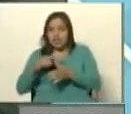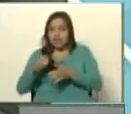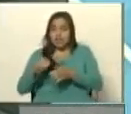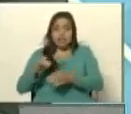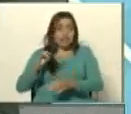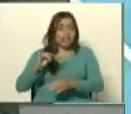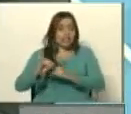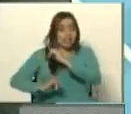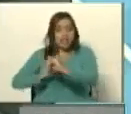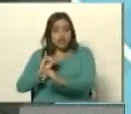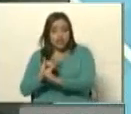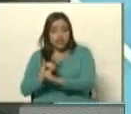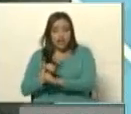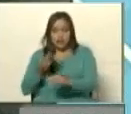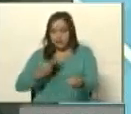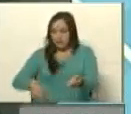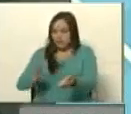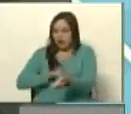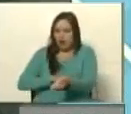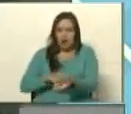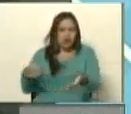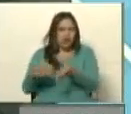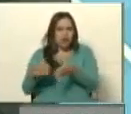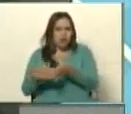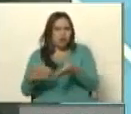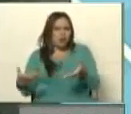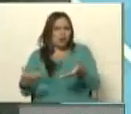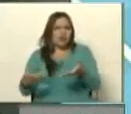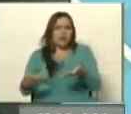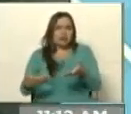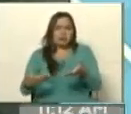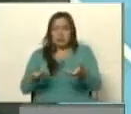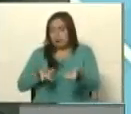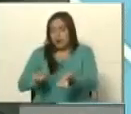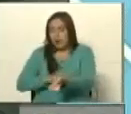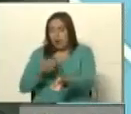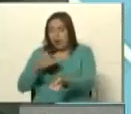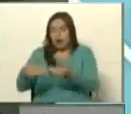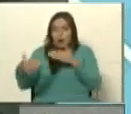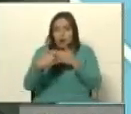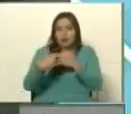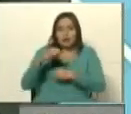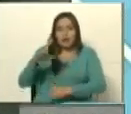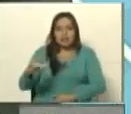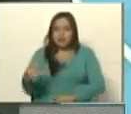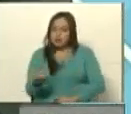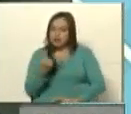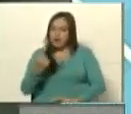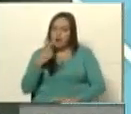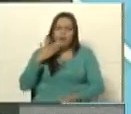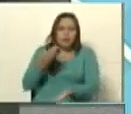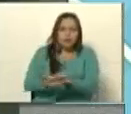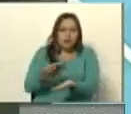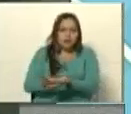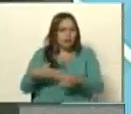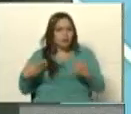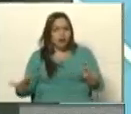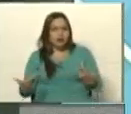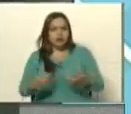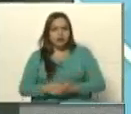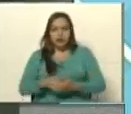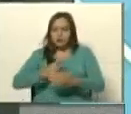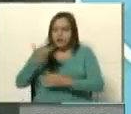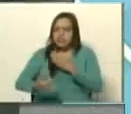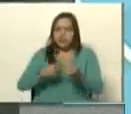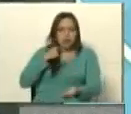ejemplo. Sí, es esa derecha reaccionaria, pero ultra reaccionaria, que lo único que tienen planteado es un proyecto de la